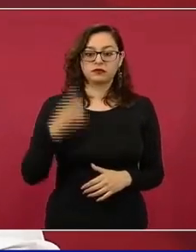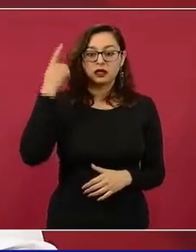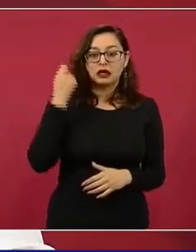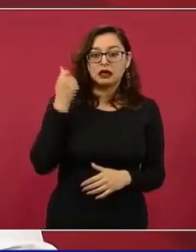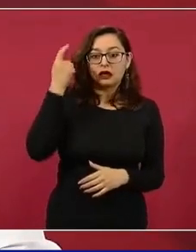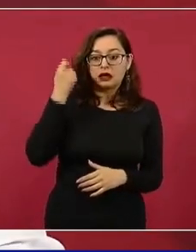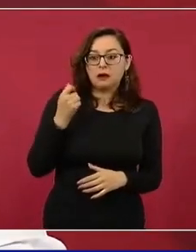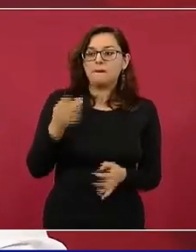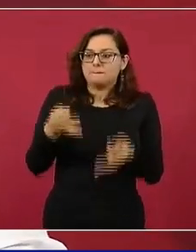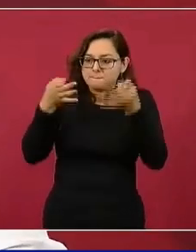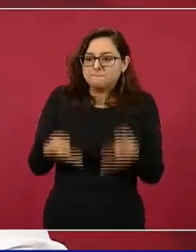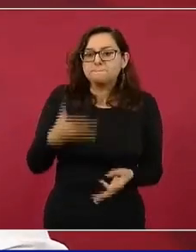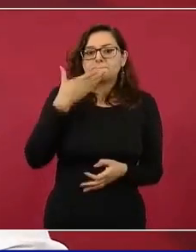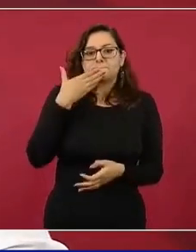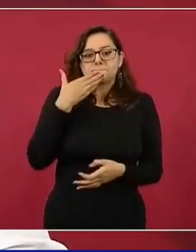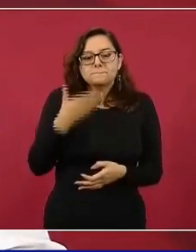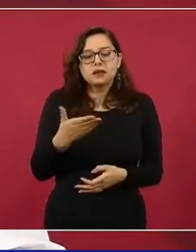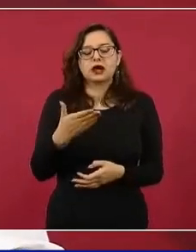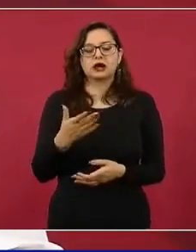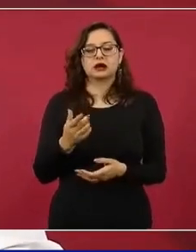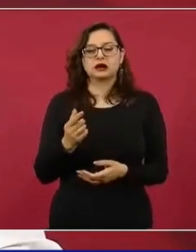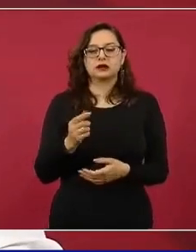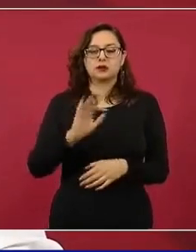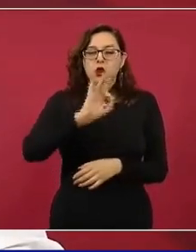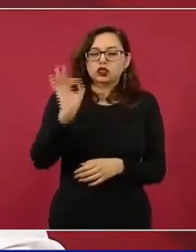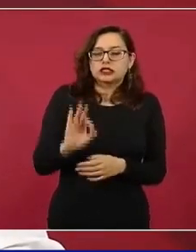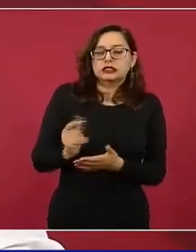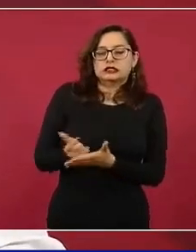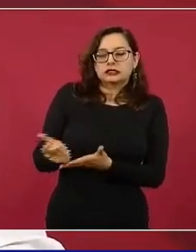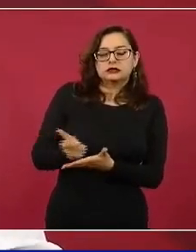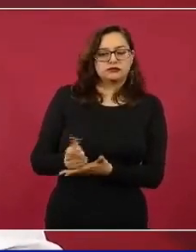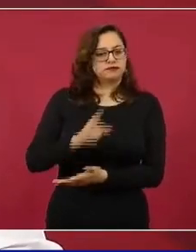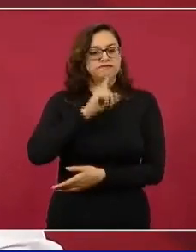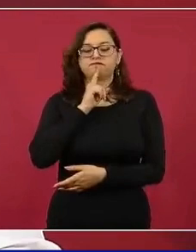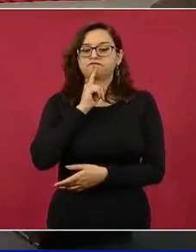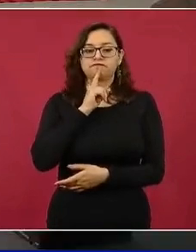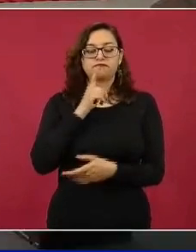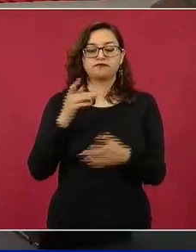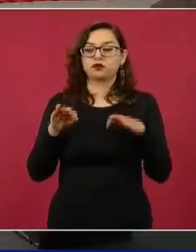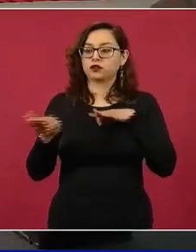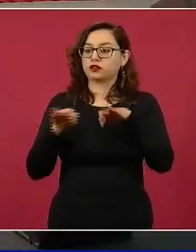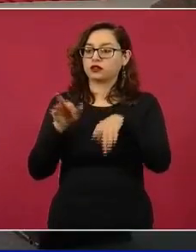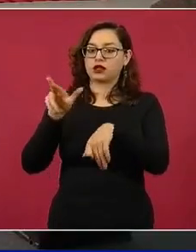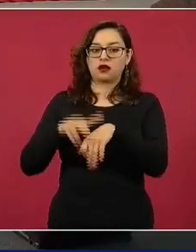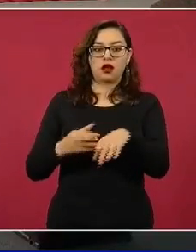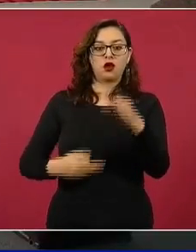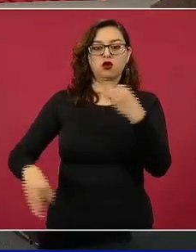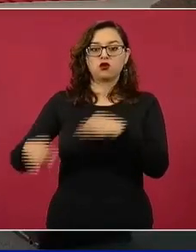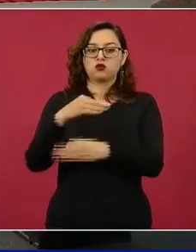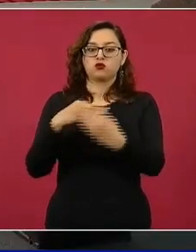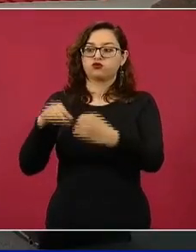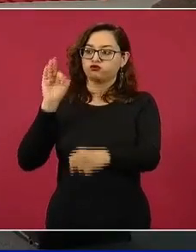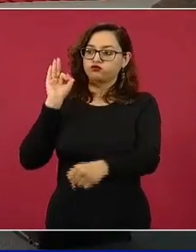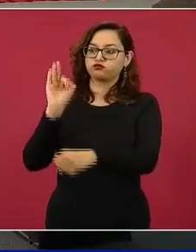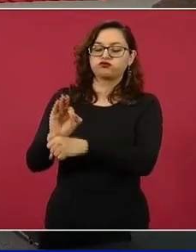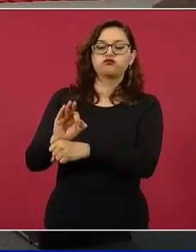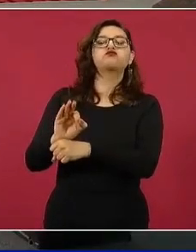jubilaciones. A favor de mis compañeras y de mis compañeros, todo. en contra,